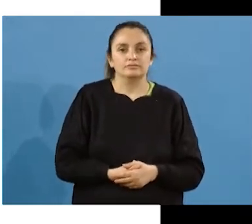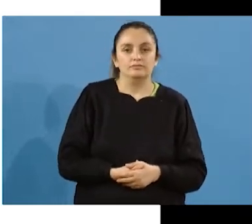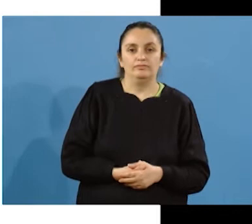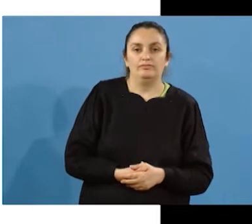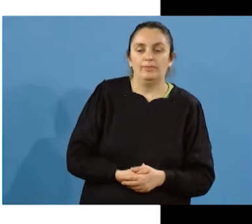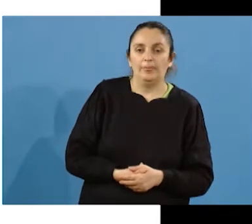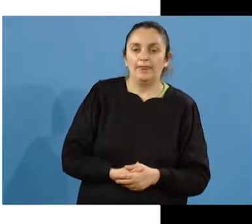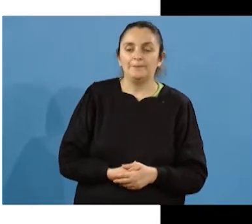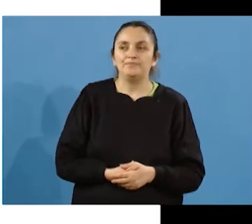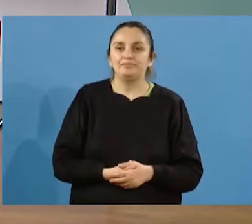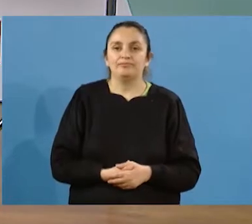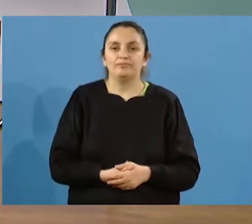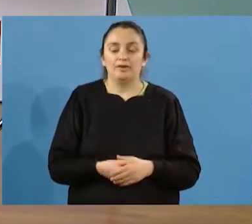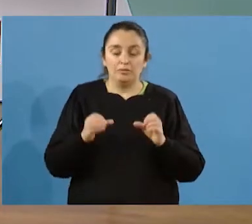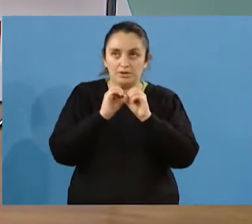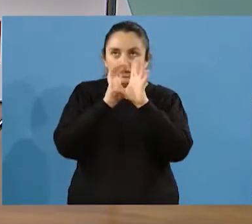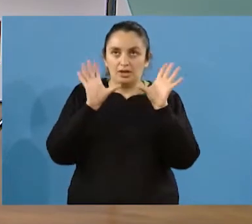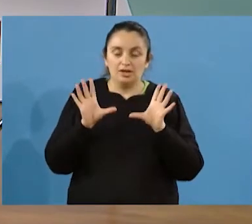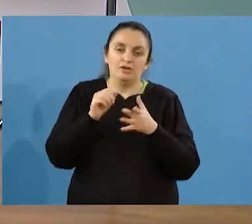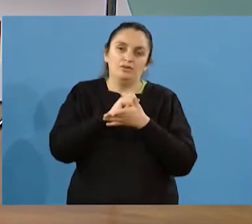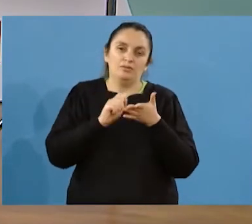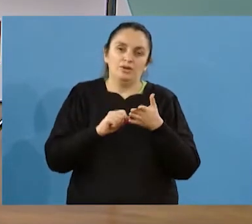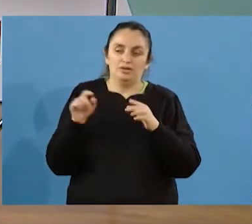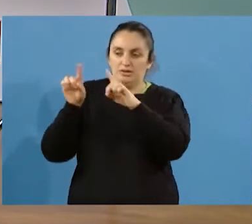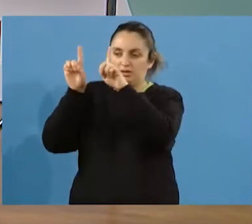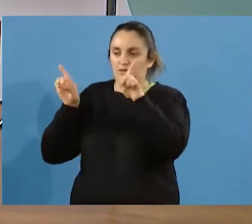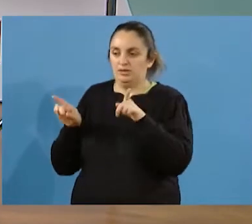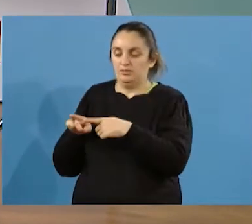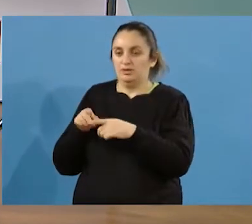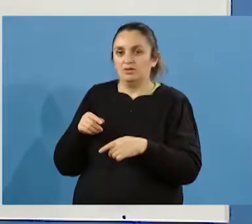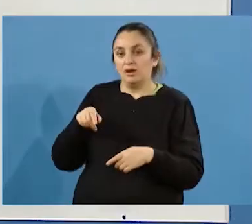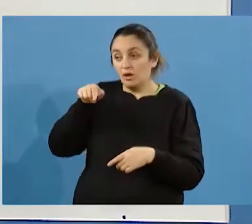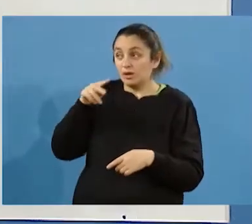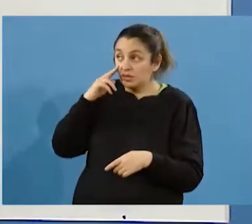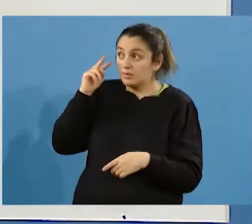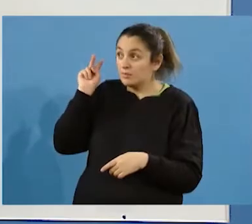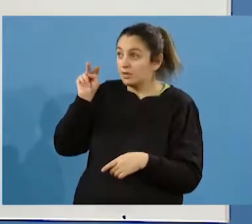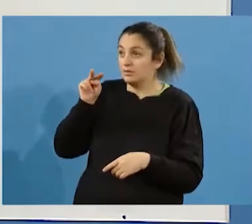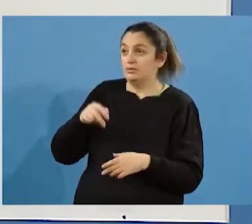claro en un ejercicio en el pizarrón fijemos no